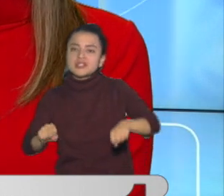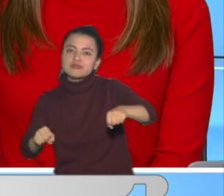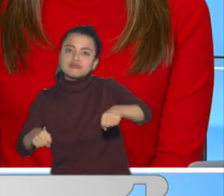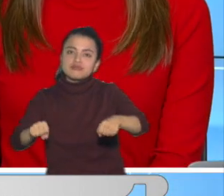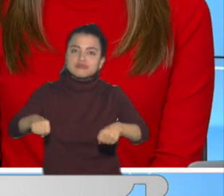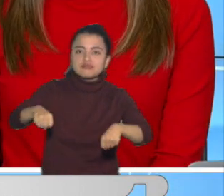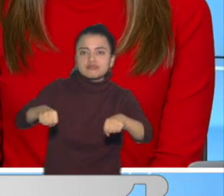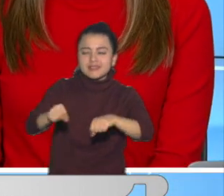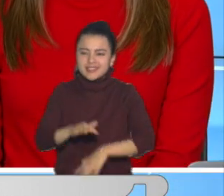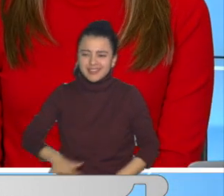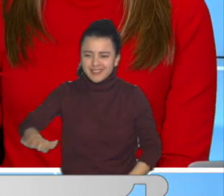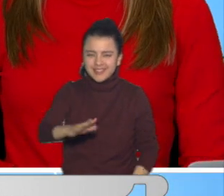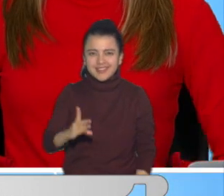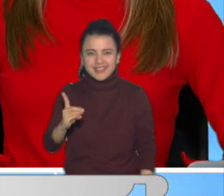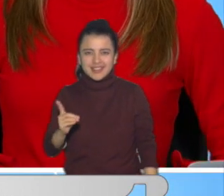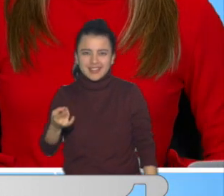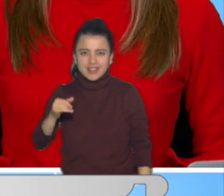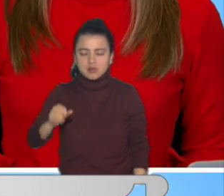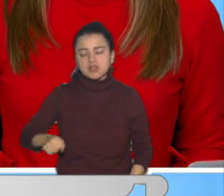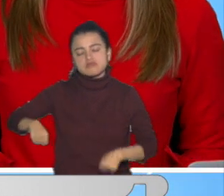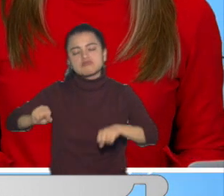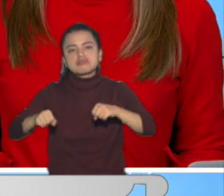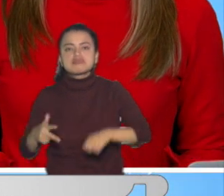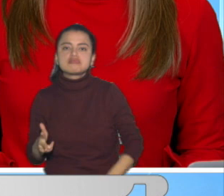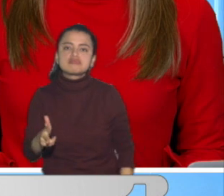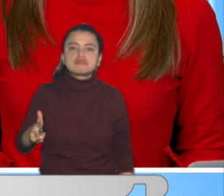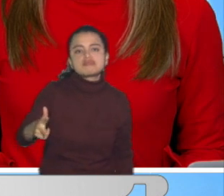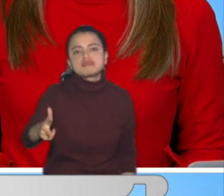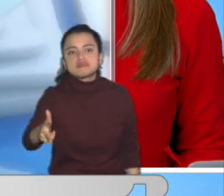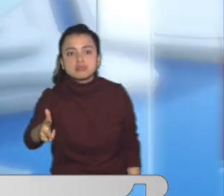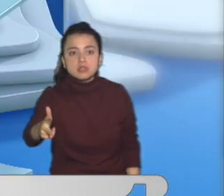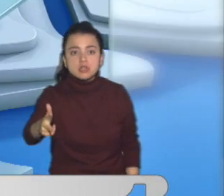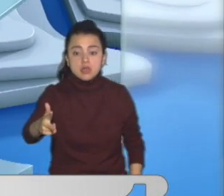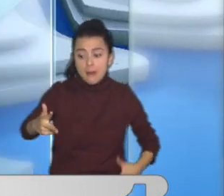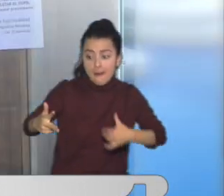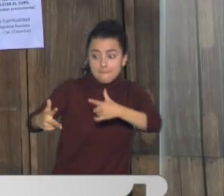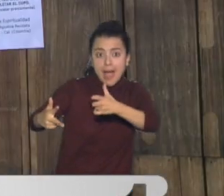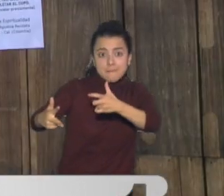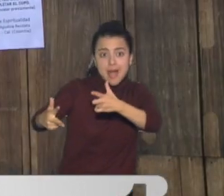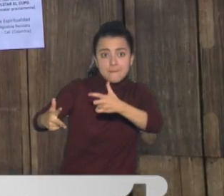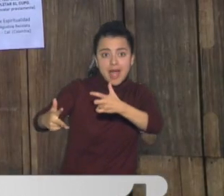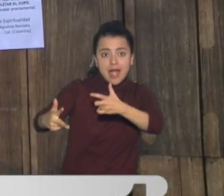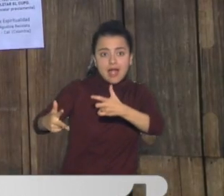Dagua. Sebastián Bedoya, ya hay pistas de los atacantes. Buenas tardes.